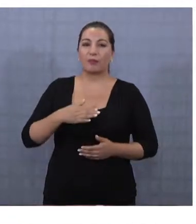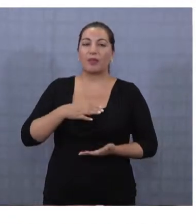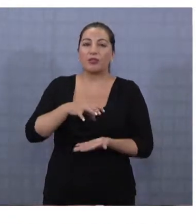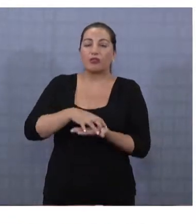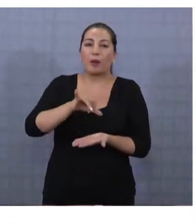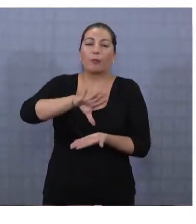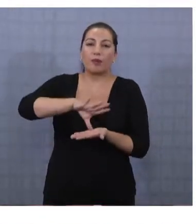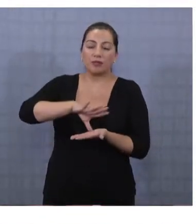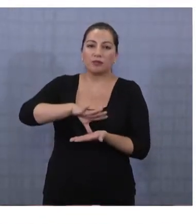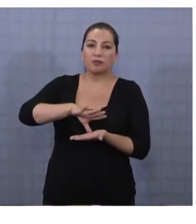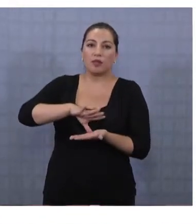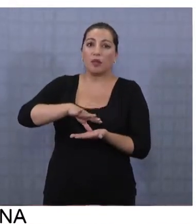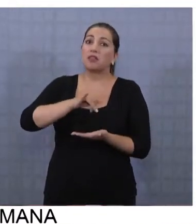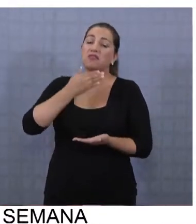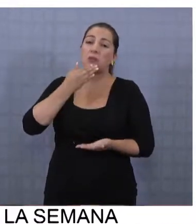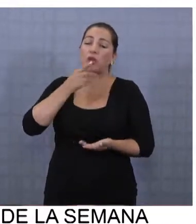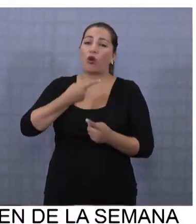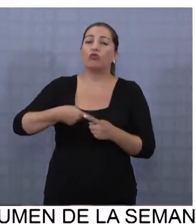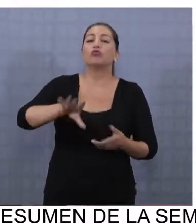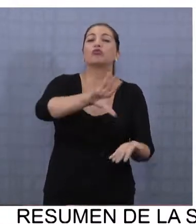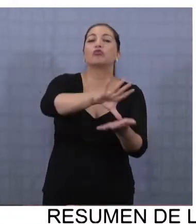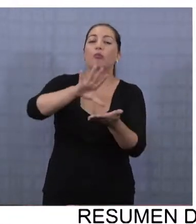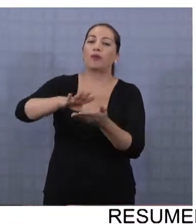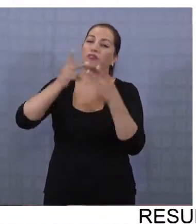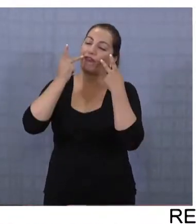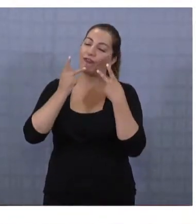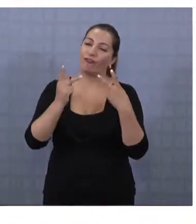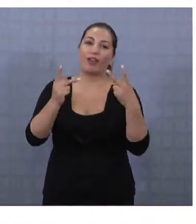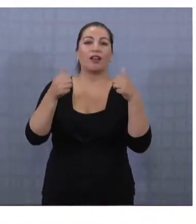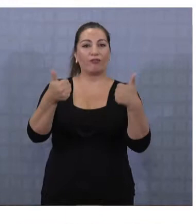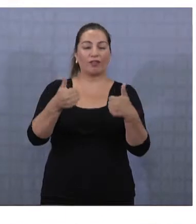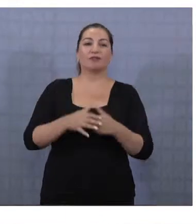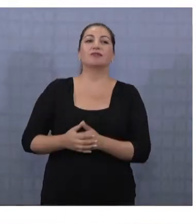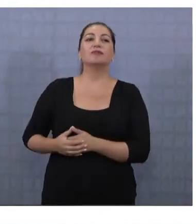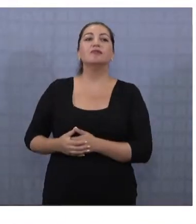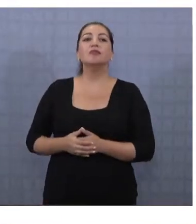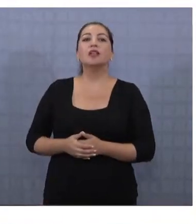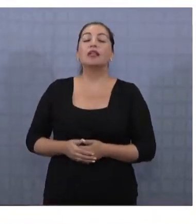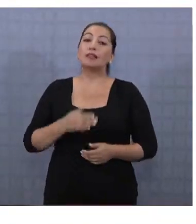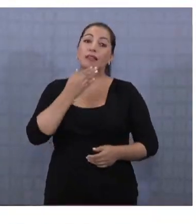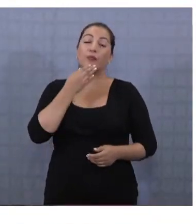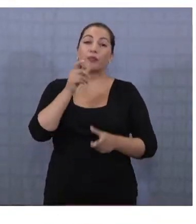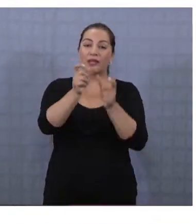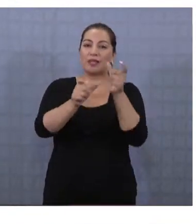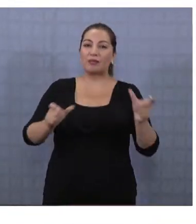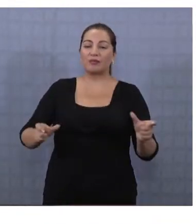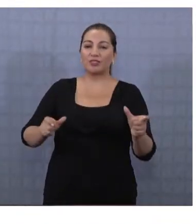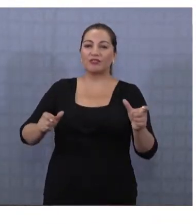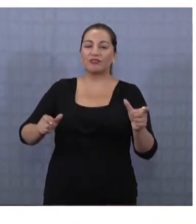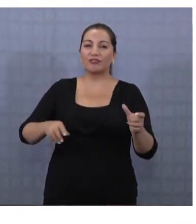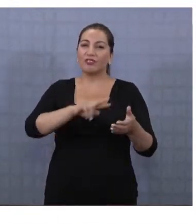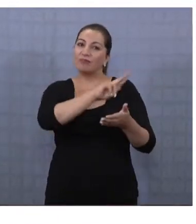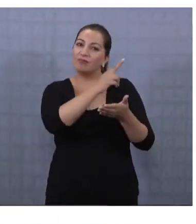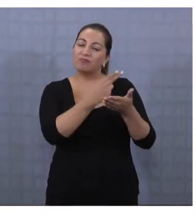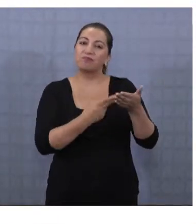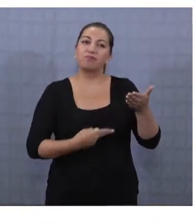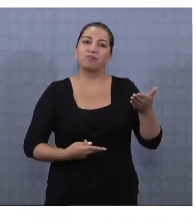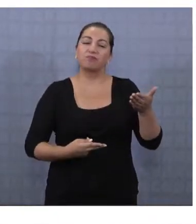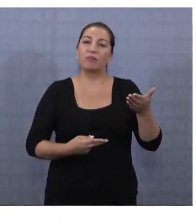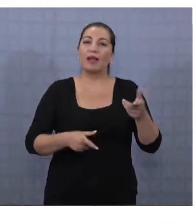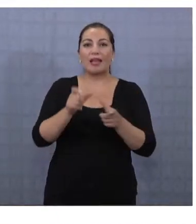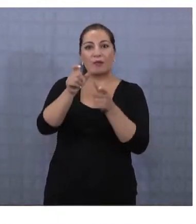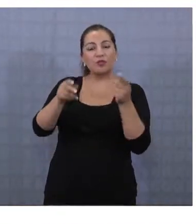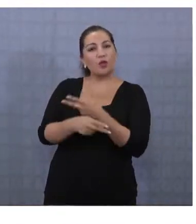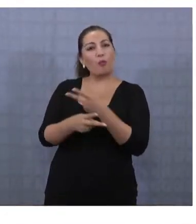sitio y si puedes salir al extranjero, a buena hora. Respecto al colectivo de artistas y el interés del público por